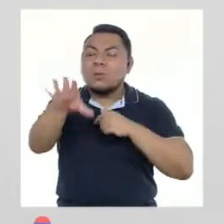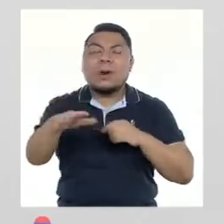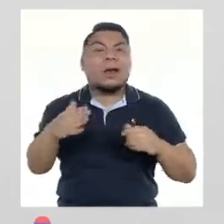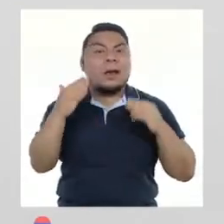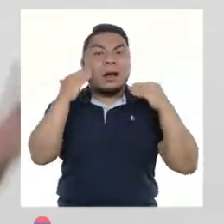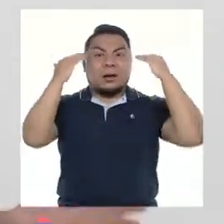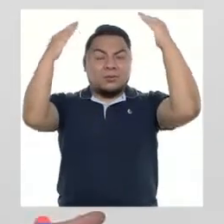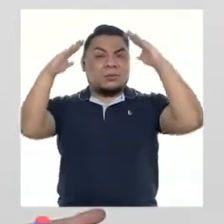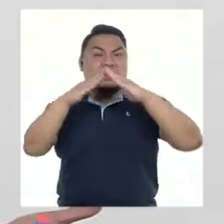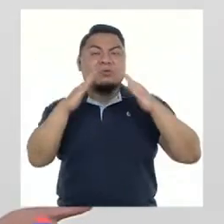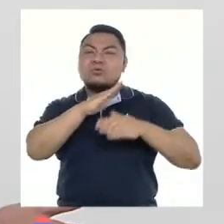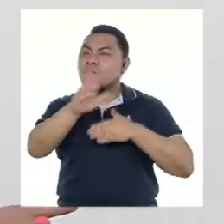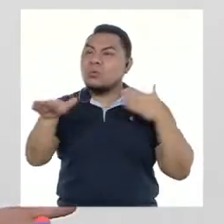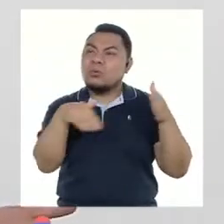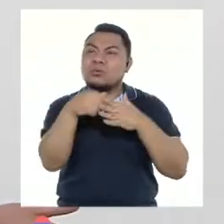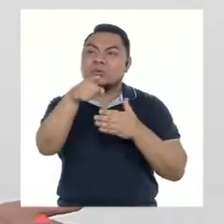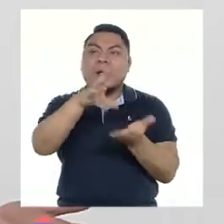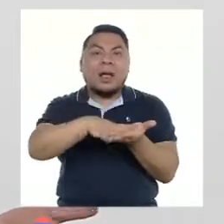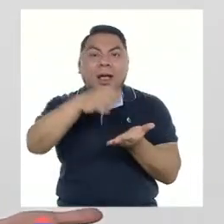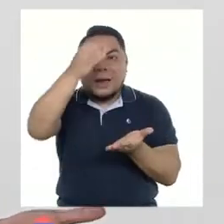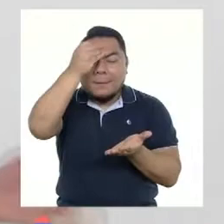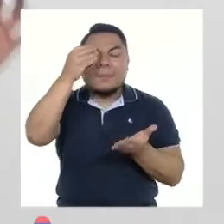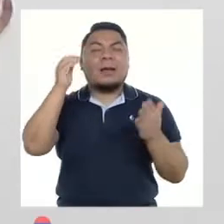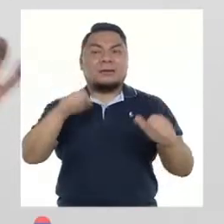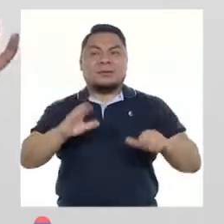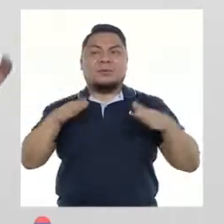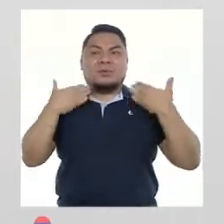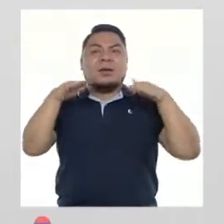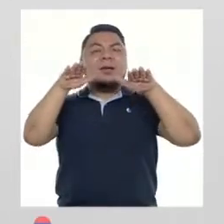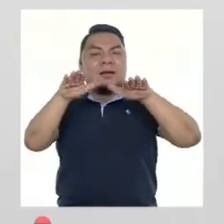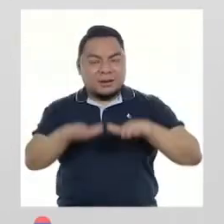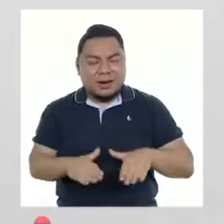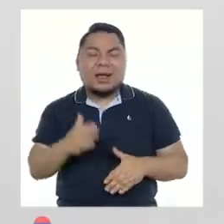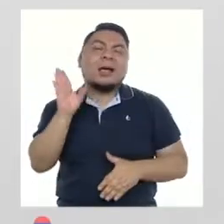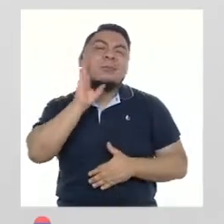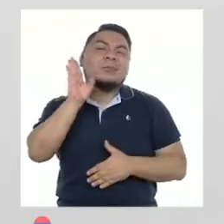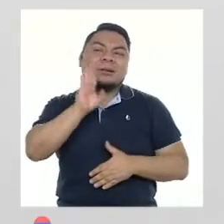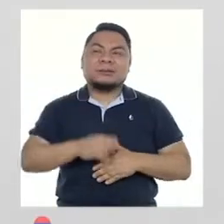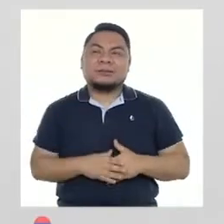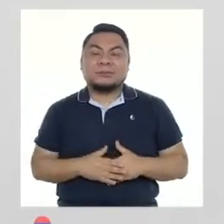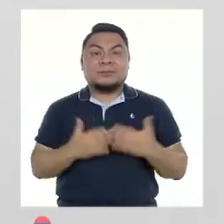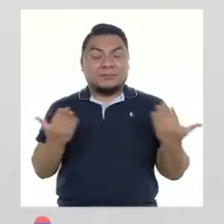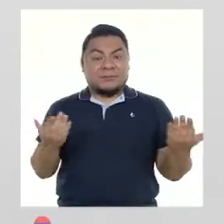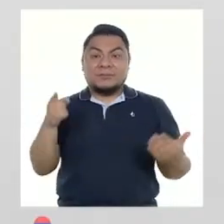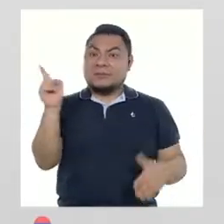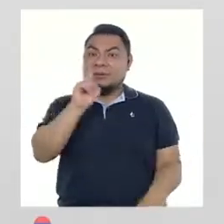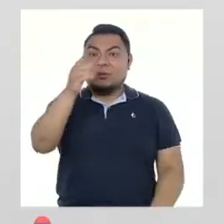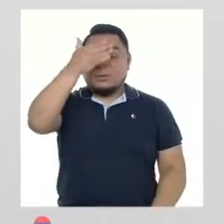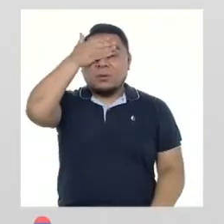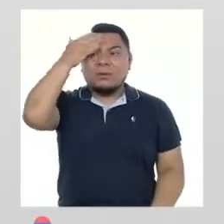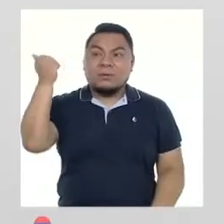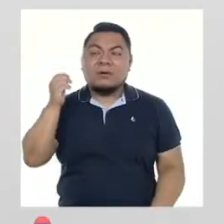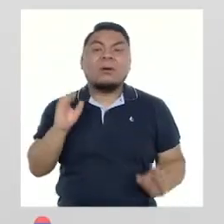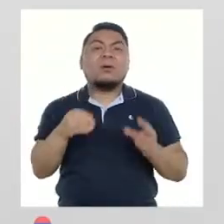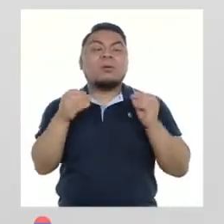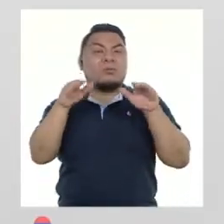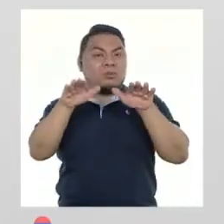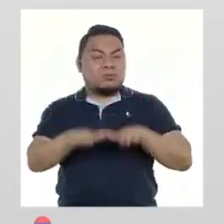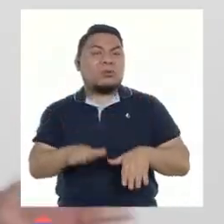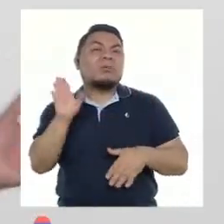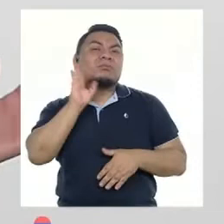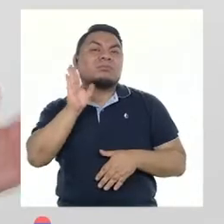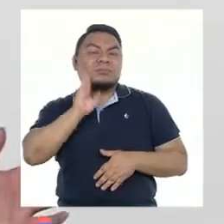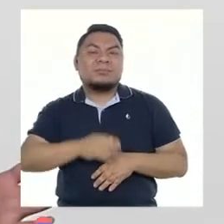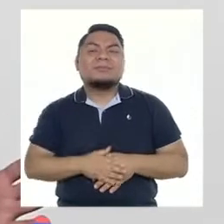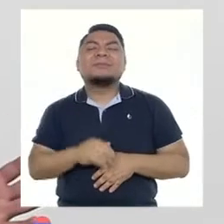de la casa todo lo que están aprendiendo para así poder reducir nuestra basura. Y para no olvidar cómo reducir los